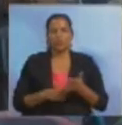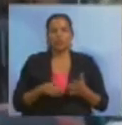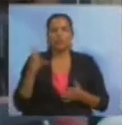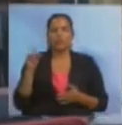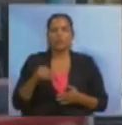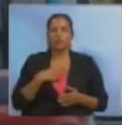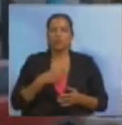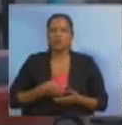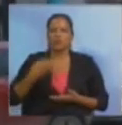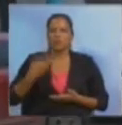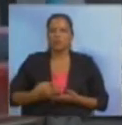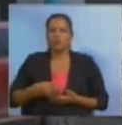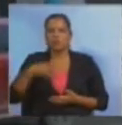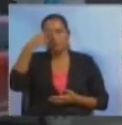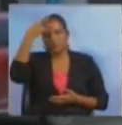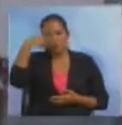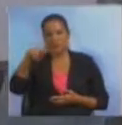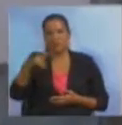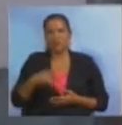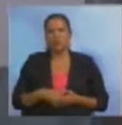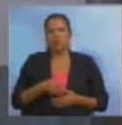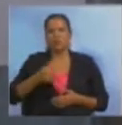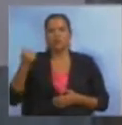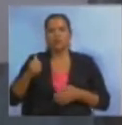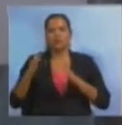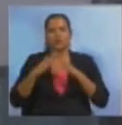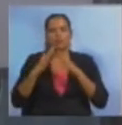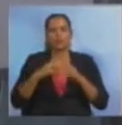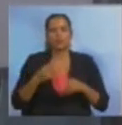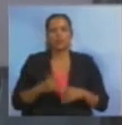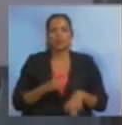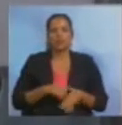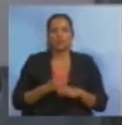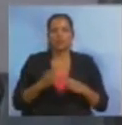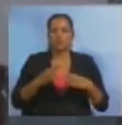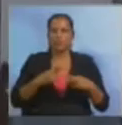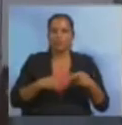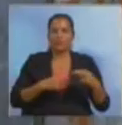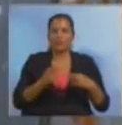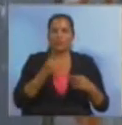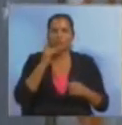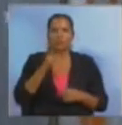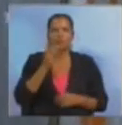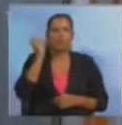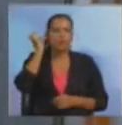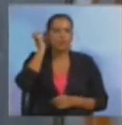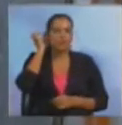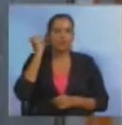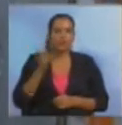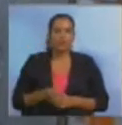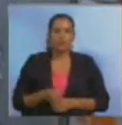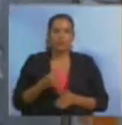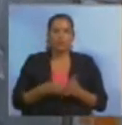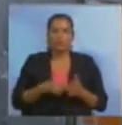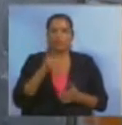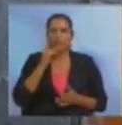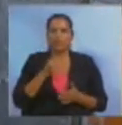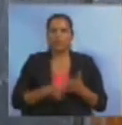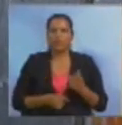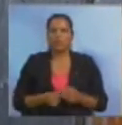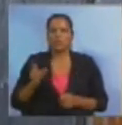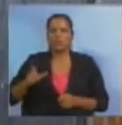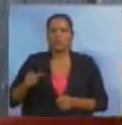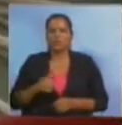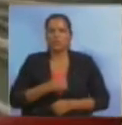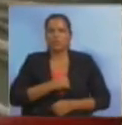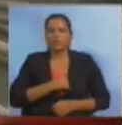se está cumpliendo con el respeto a la propiedad ajena a la hora de construir, manifestó Fabiola Ballesteros, que denuncia que propietarios